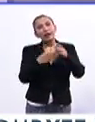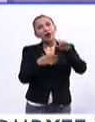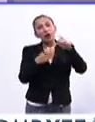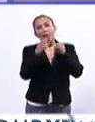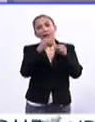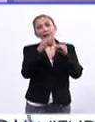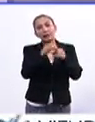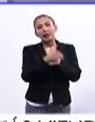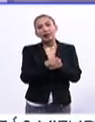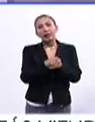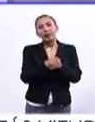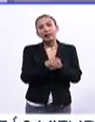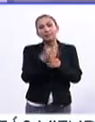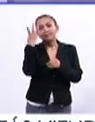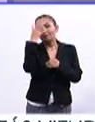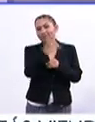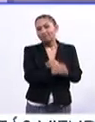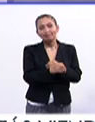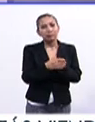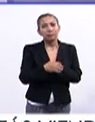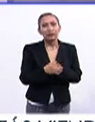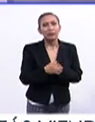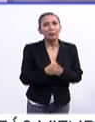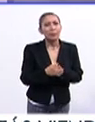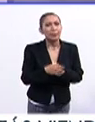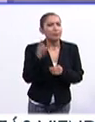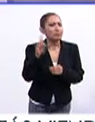a las oficinas de la izquierda está que está preciosa